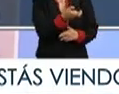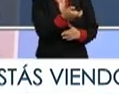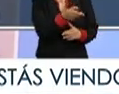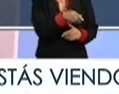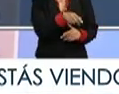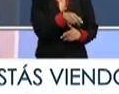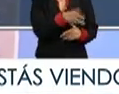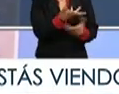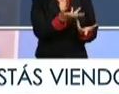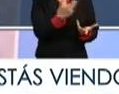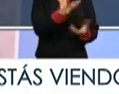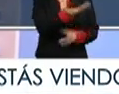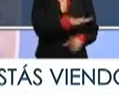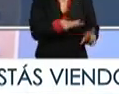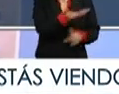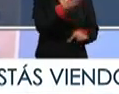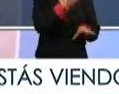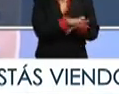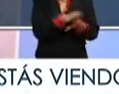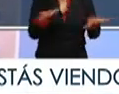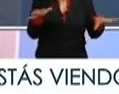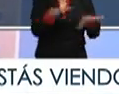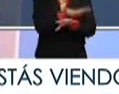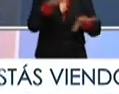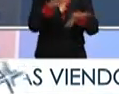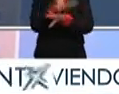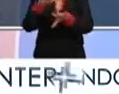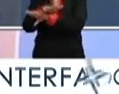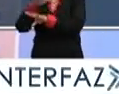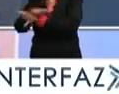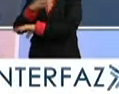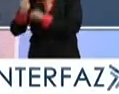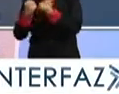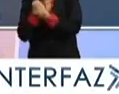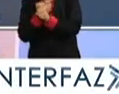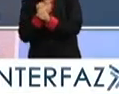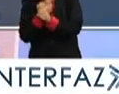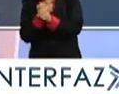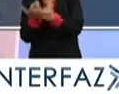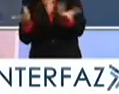de los ámbitos que más ha cambiado en los últimos años.